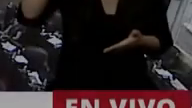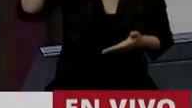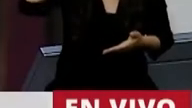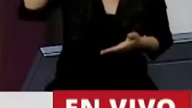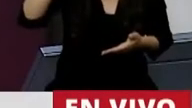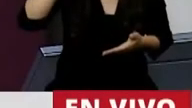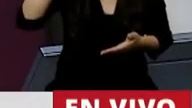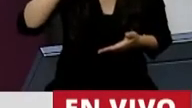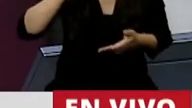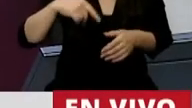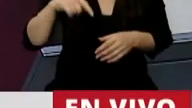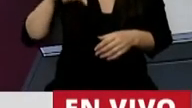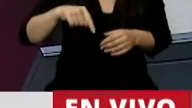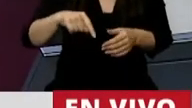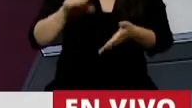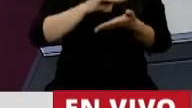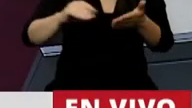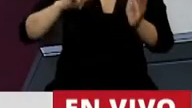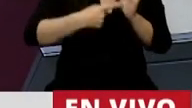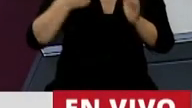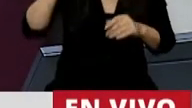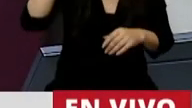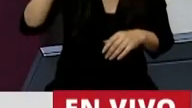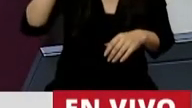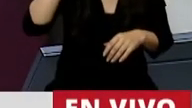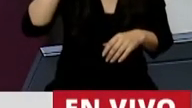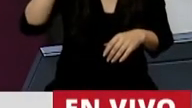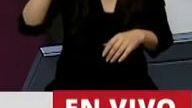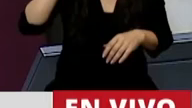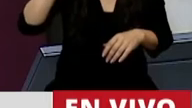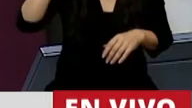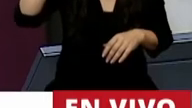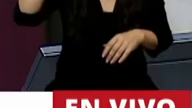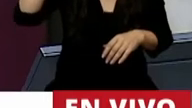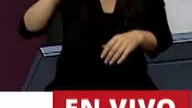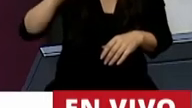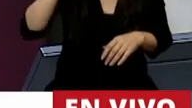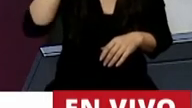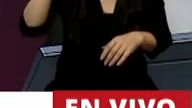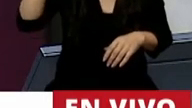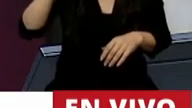Sobre la palabra el diputado de la Ciudad de Buenos Aires, Emiliano Jacobiti.